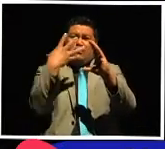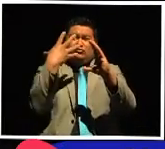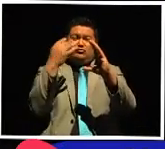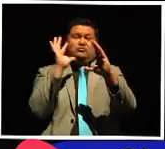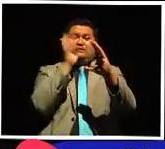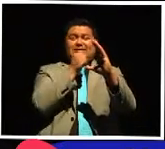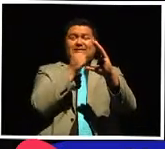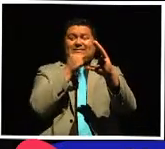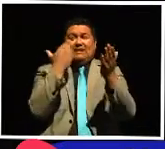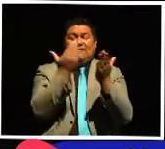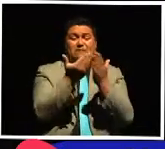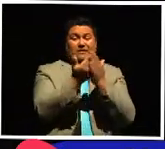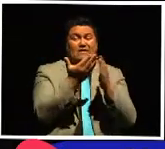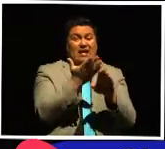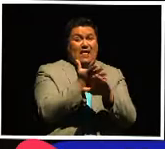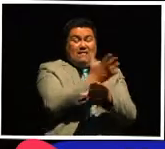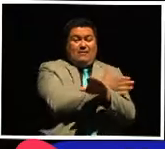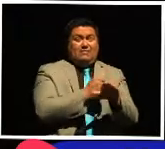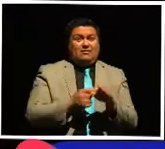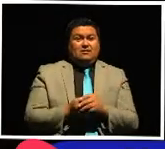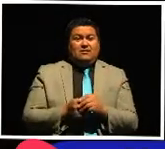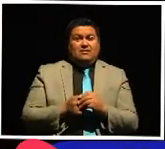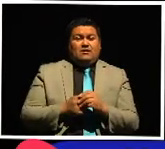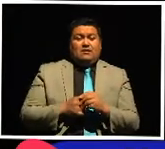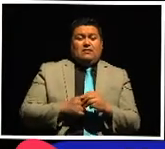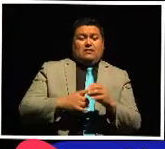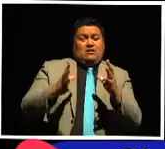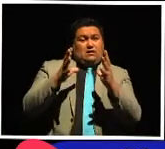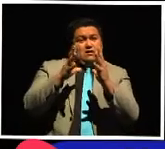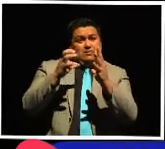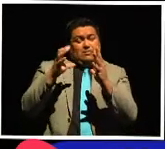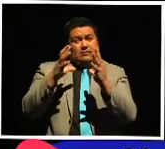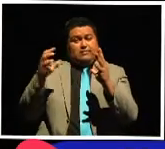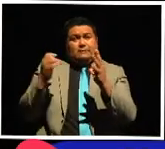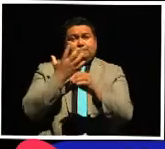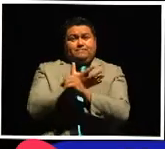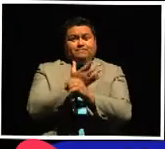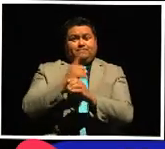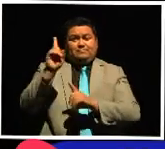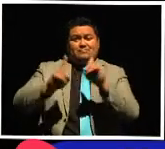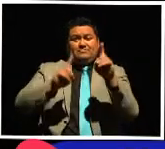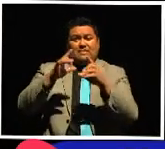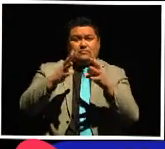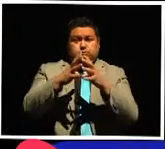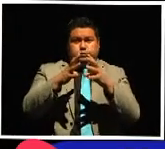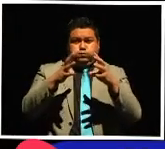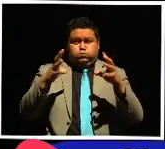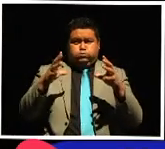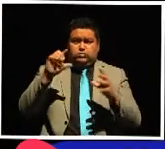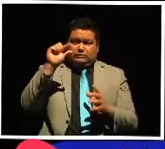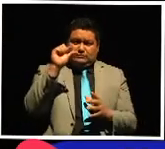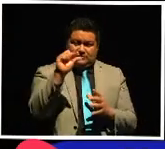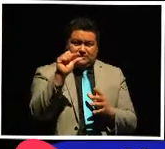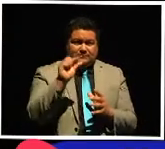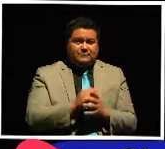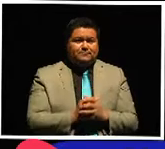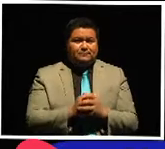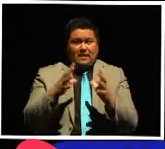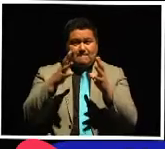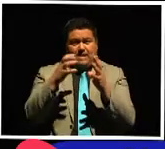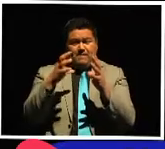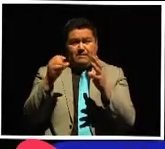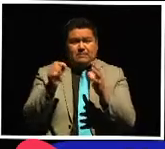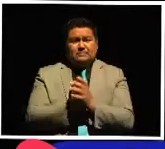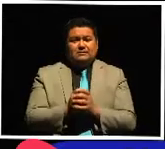la evidencia anterior. Por fuerza de gravedad, podemos conocer que hay objetos muy masivos y muy chiquititos que están en un